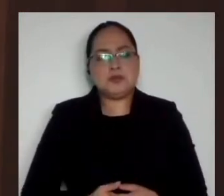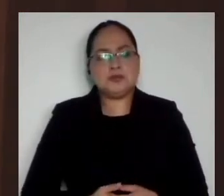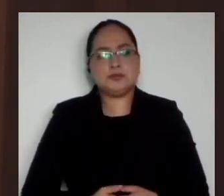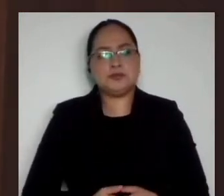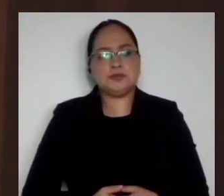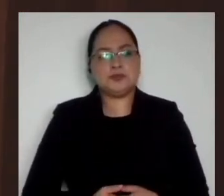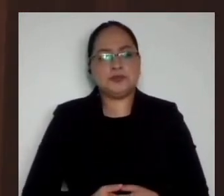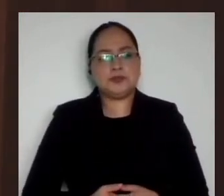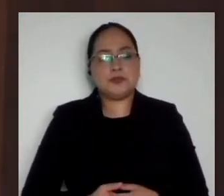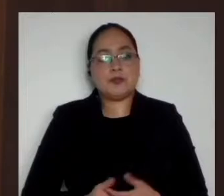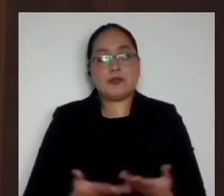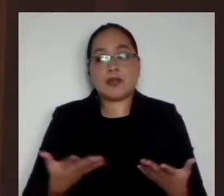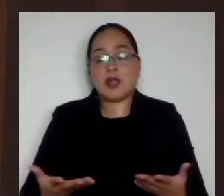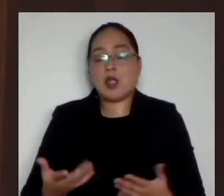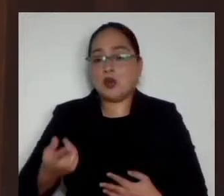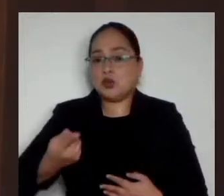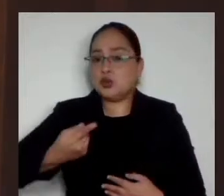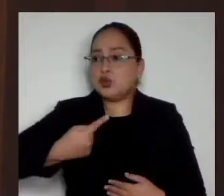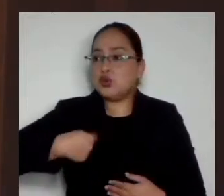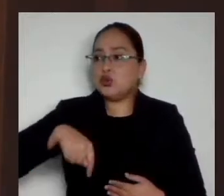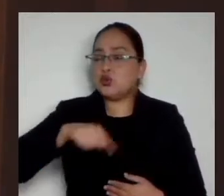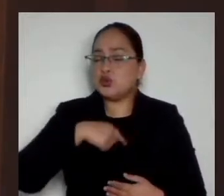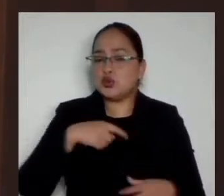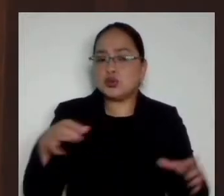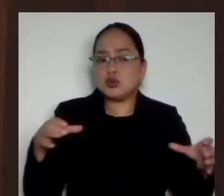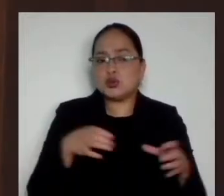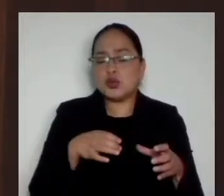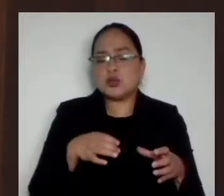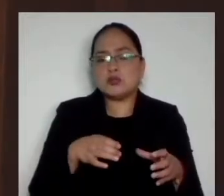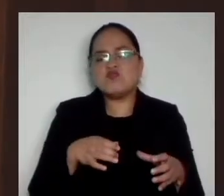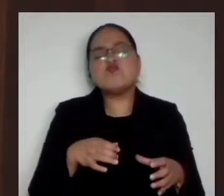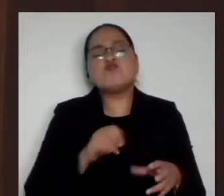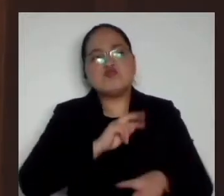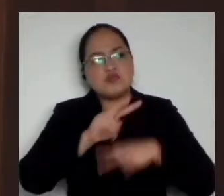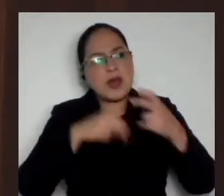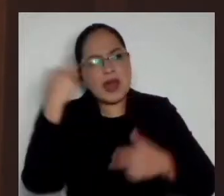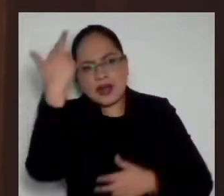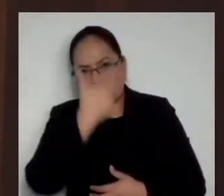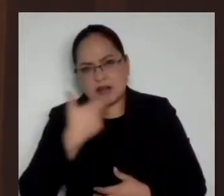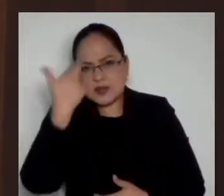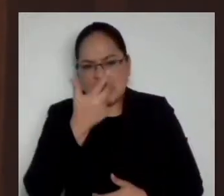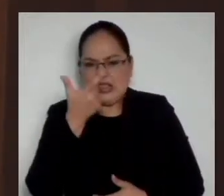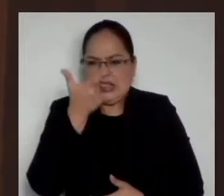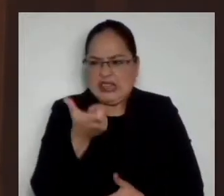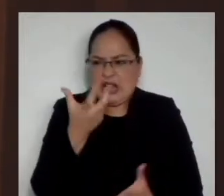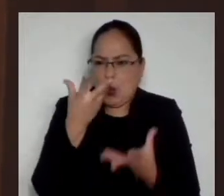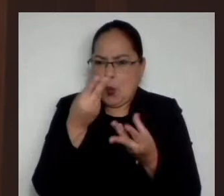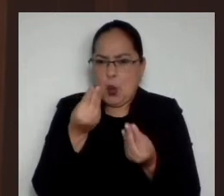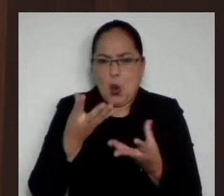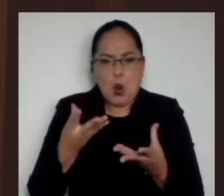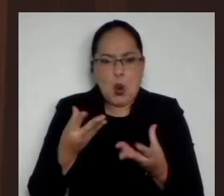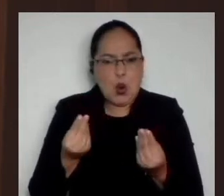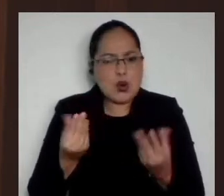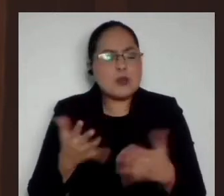Desde luego que nosotros nos metimos a revisar por qué tanto dinero.